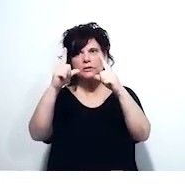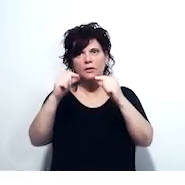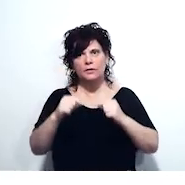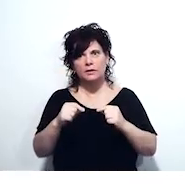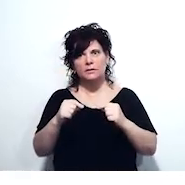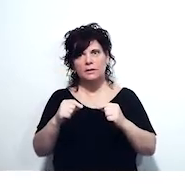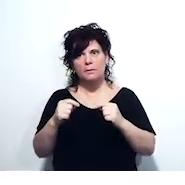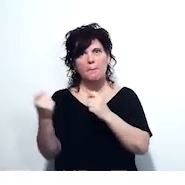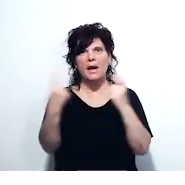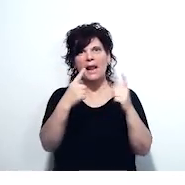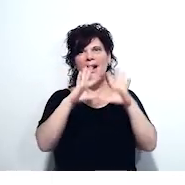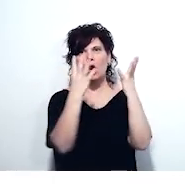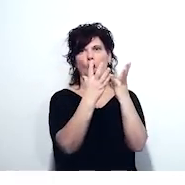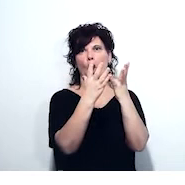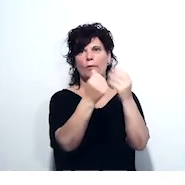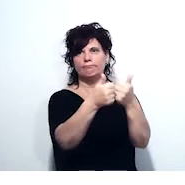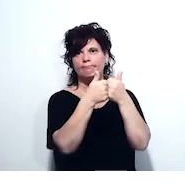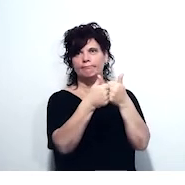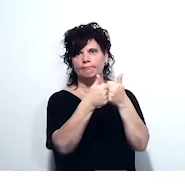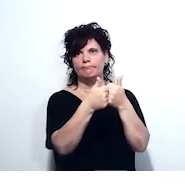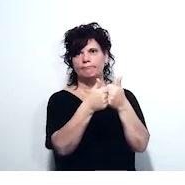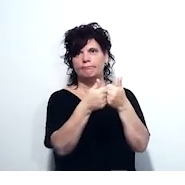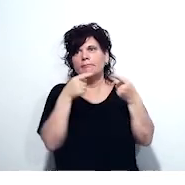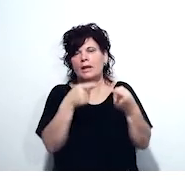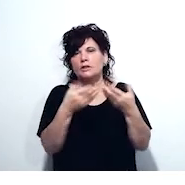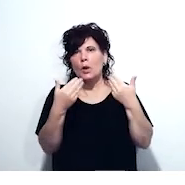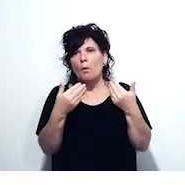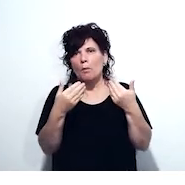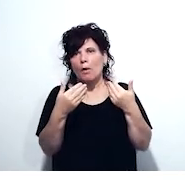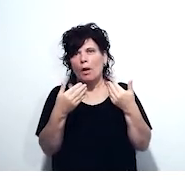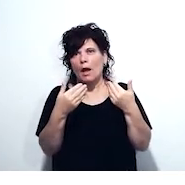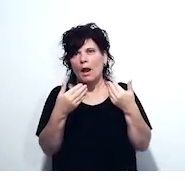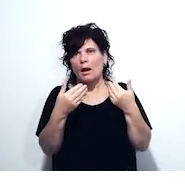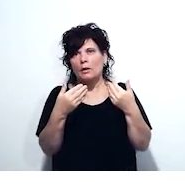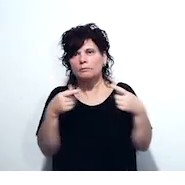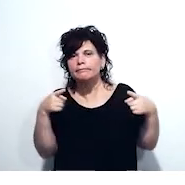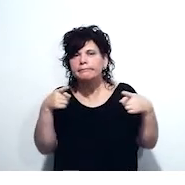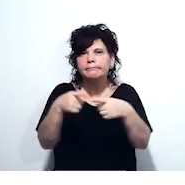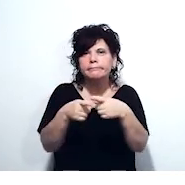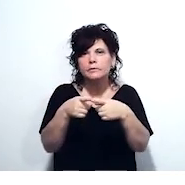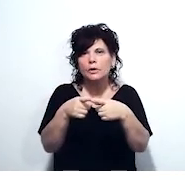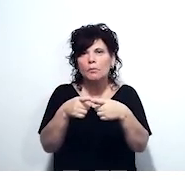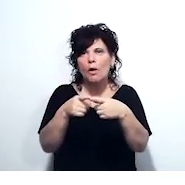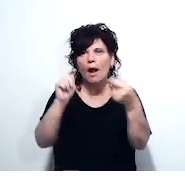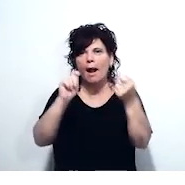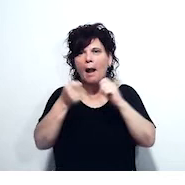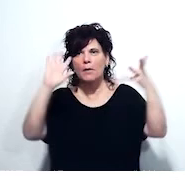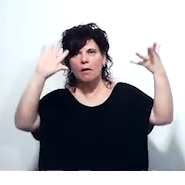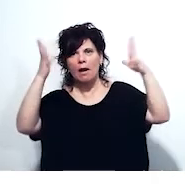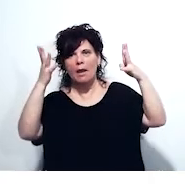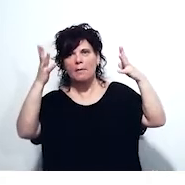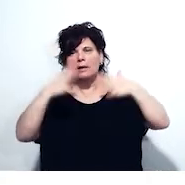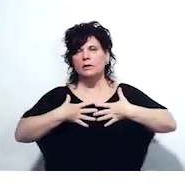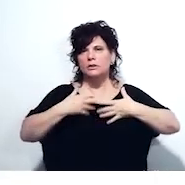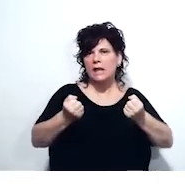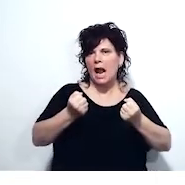el bien global, se podría afrontar algunos desafíos, como por ejemplo cambio climático, que es algo que nos preocupa a todos, y pobreza, salud y